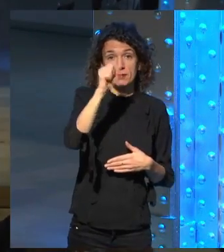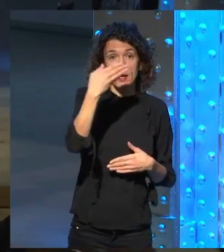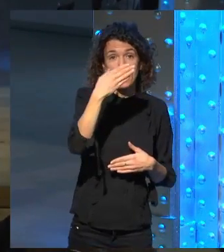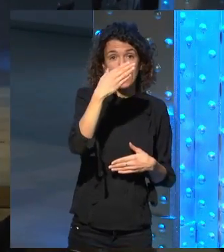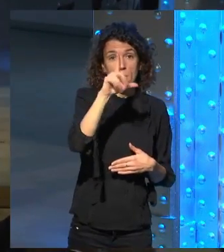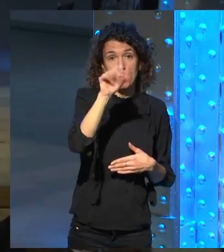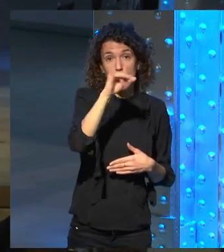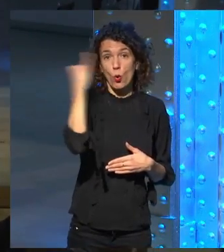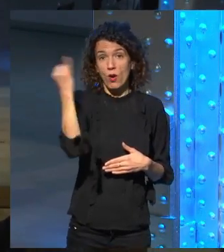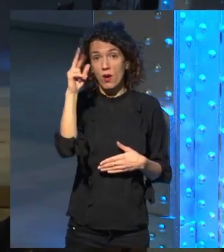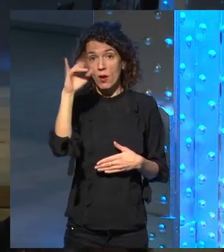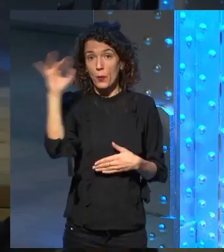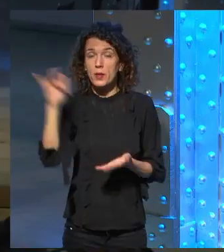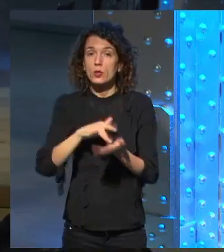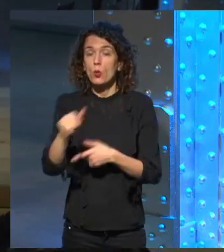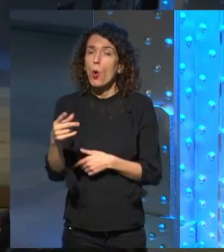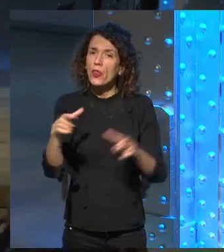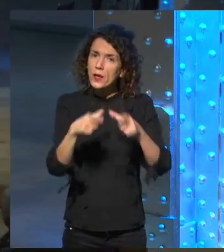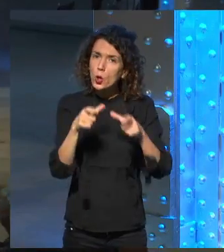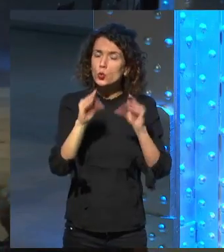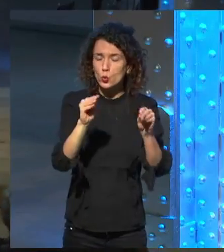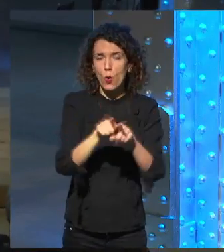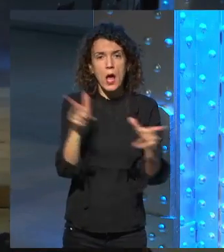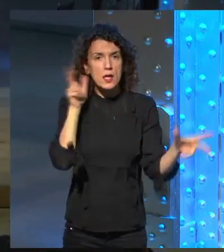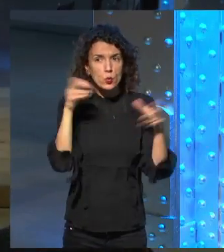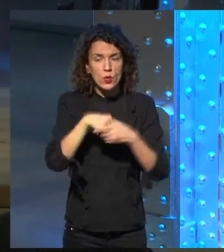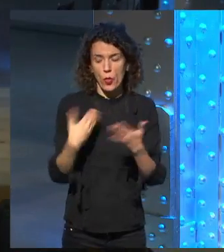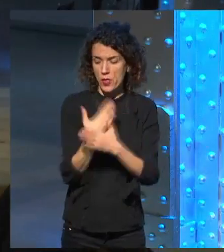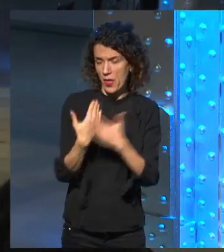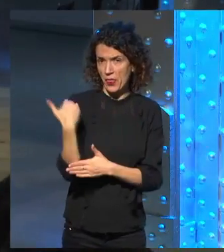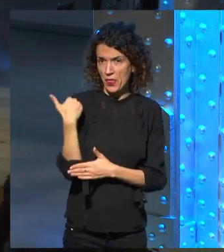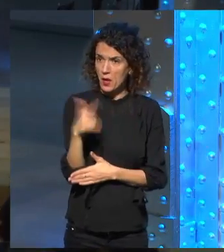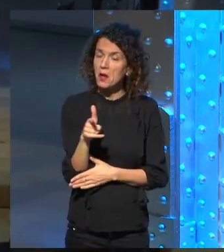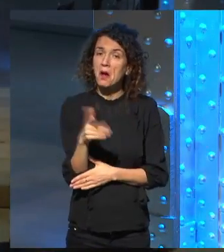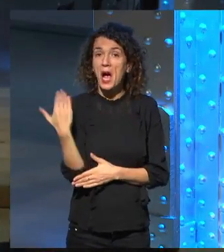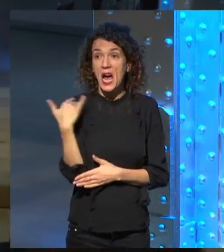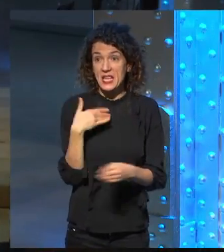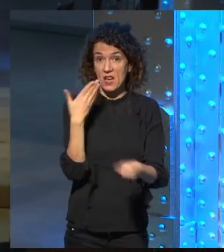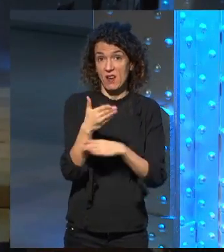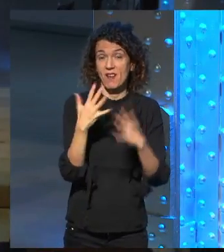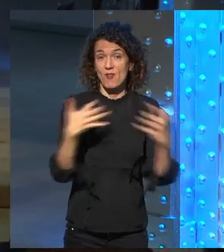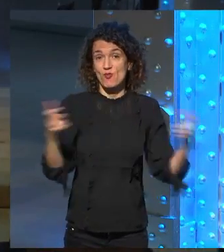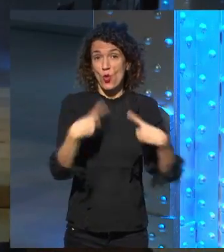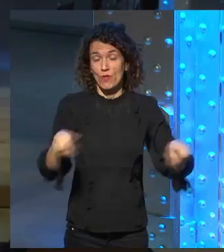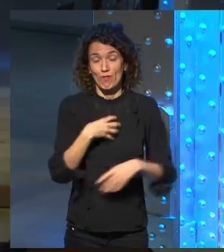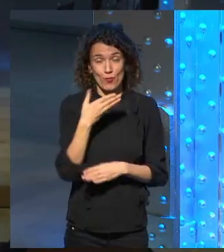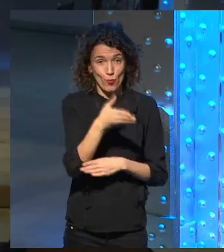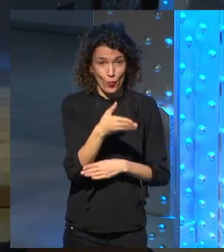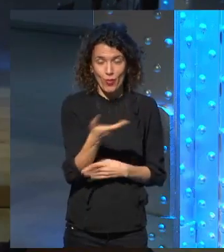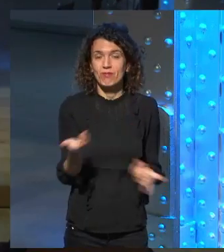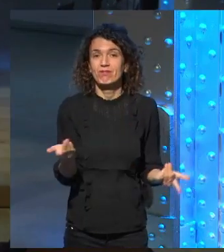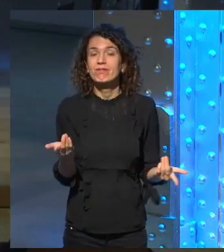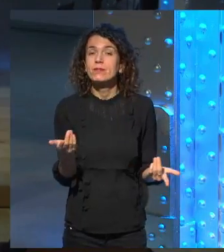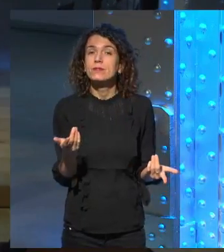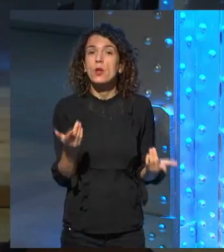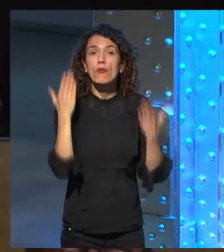a Javier por su espléndido disco que he escuchado en estos días. ayer no puede ir al concierto. Y para que no todos